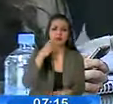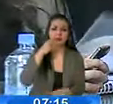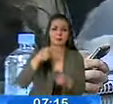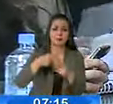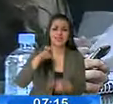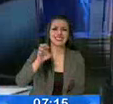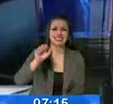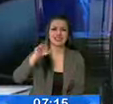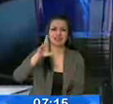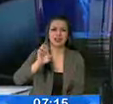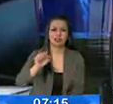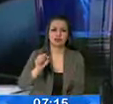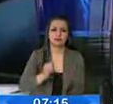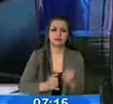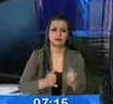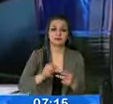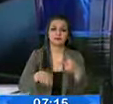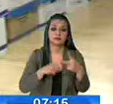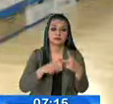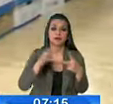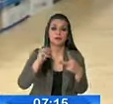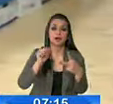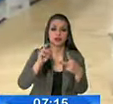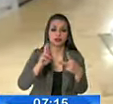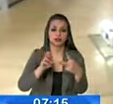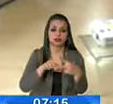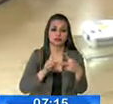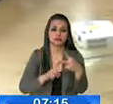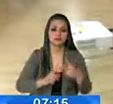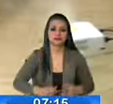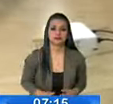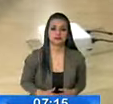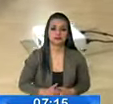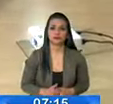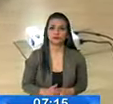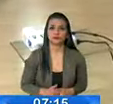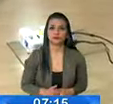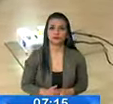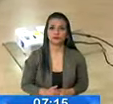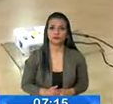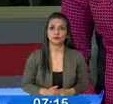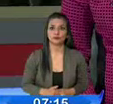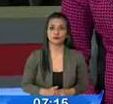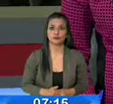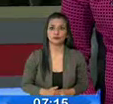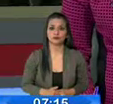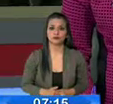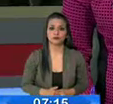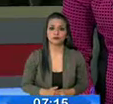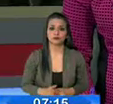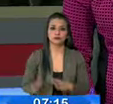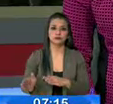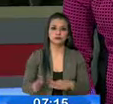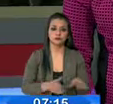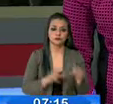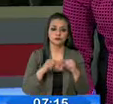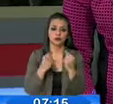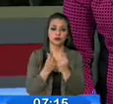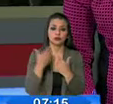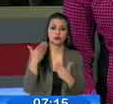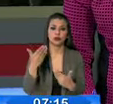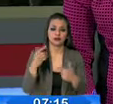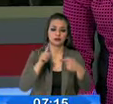Isaías Dazún y Mauricio Neme, informó Héctor Romero. Los activistas políticos